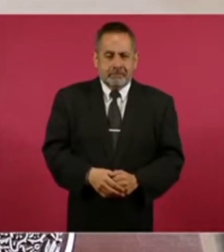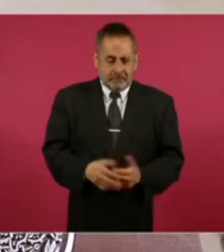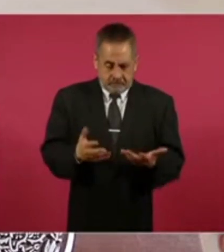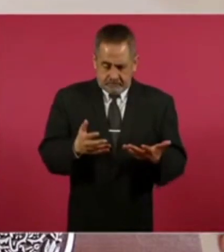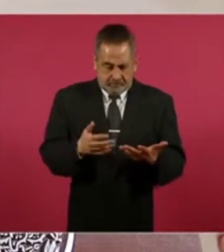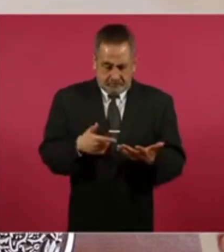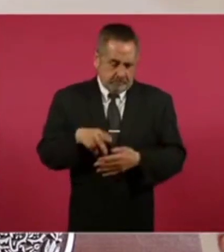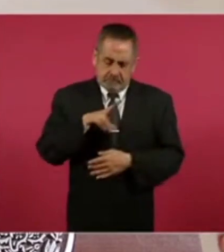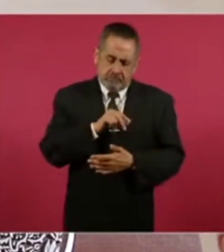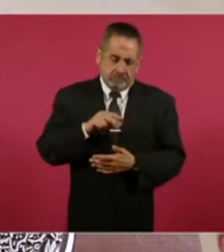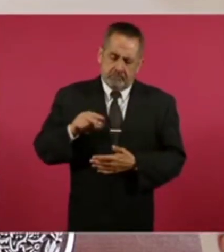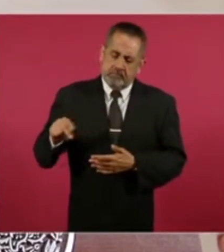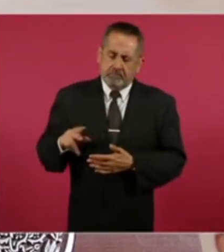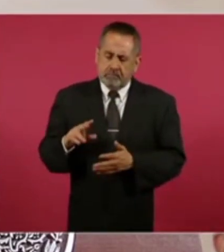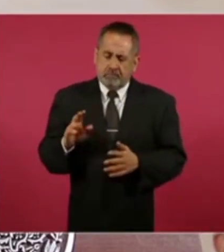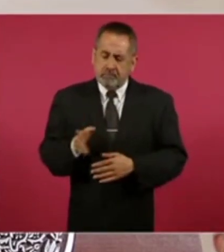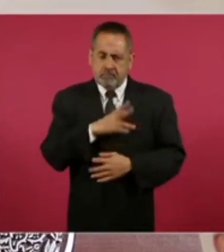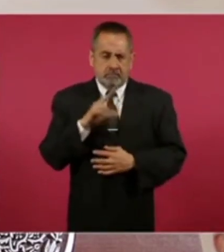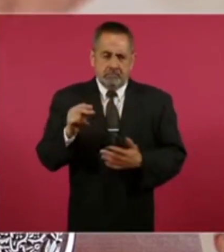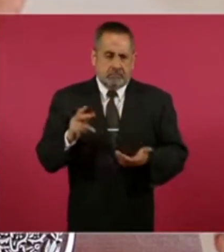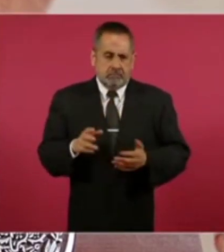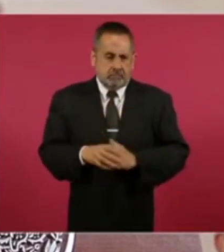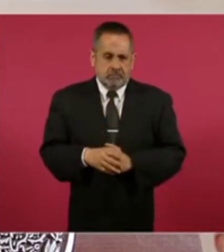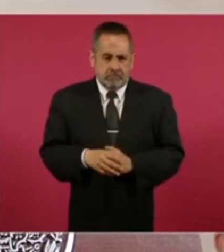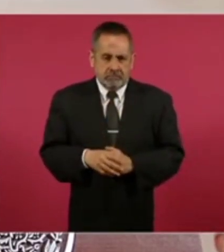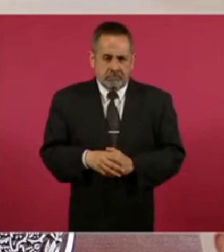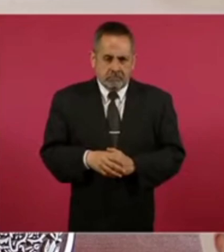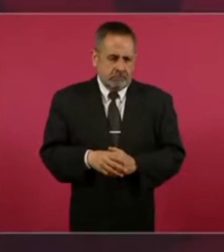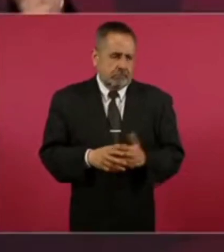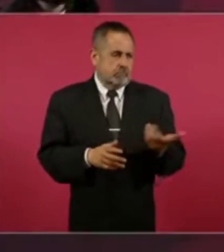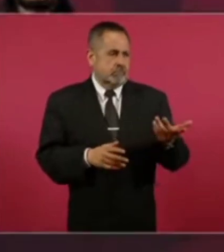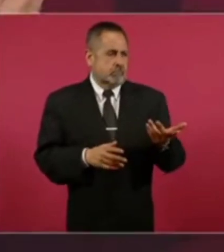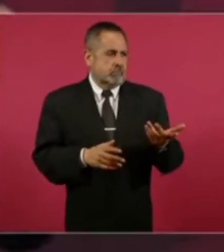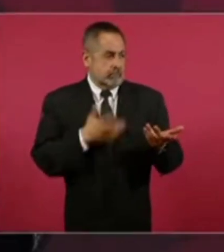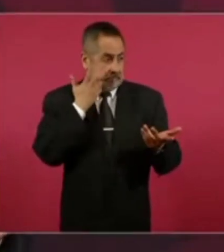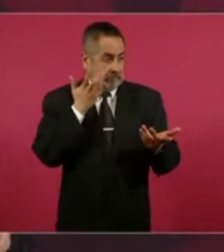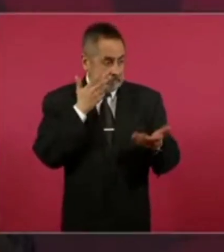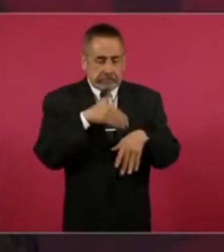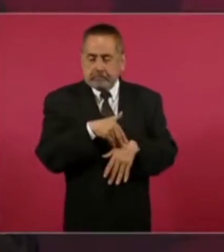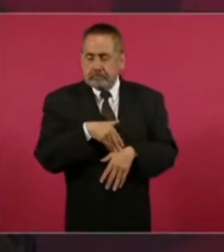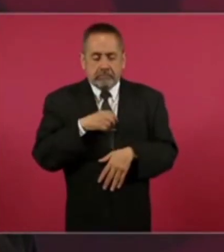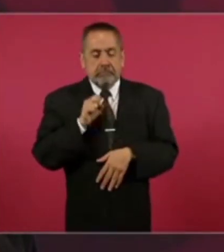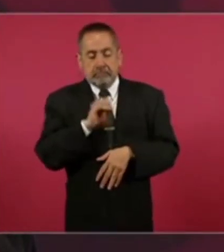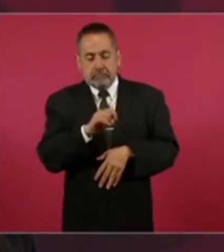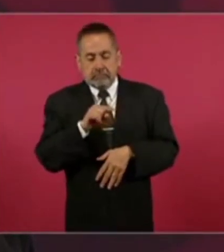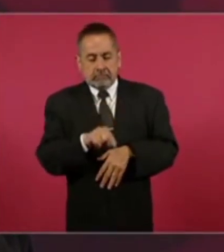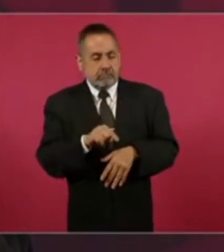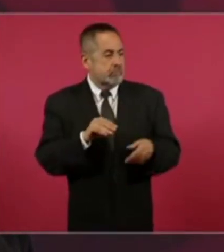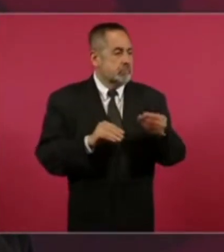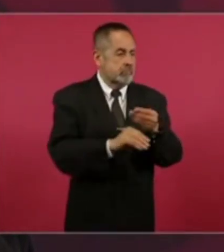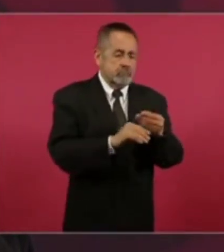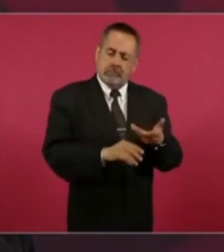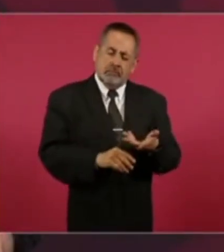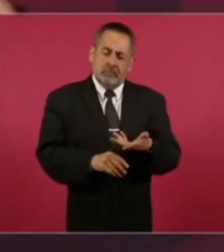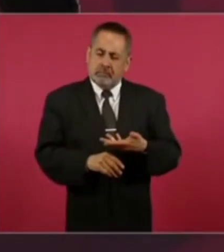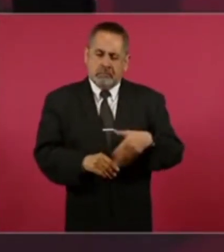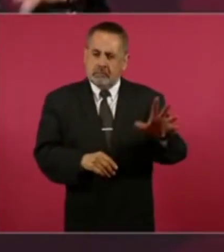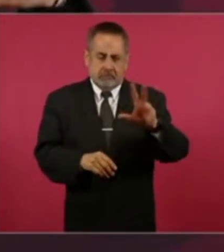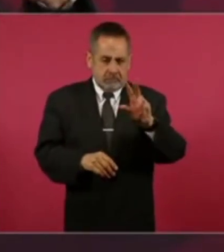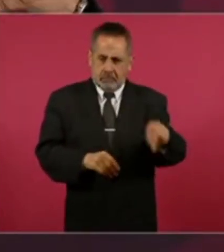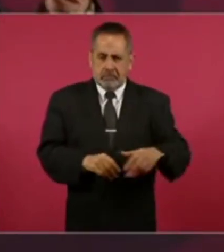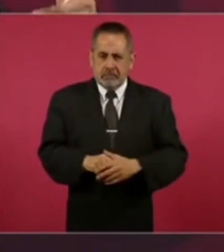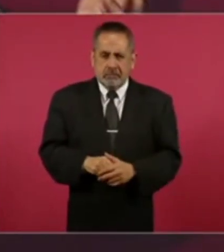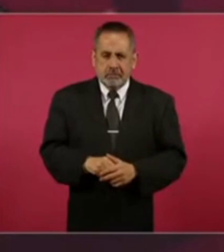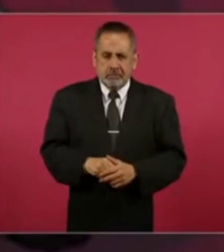No, pues estos no, porque ya es mucho descaro, ¿no?, que vayan de empleados. Y además